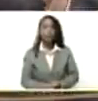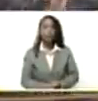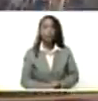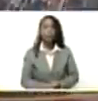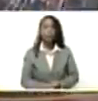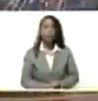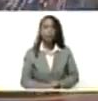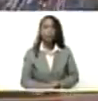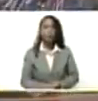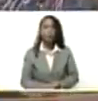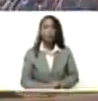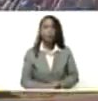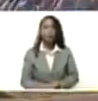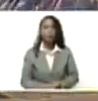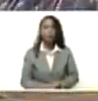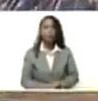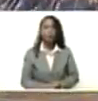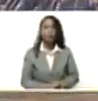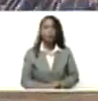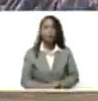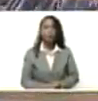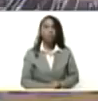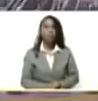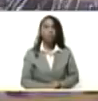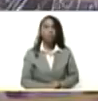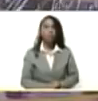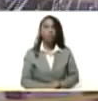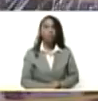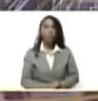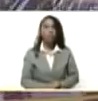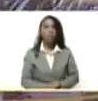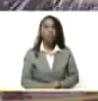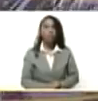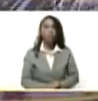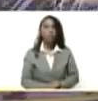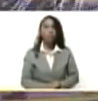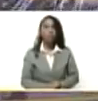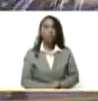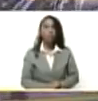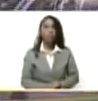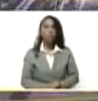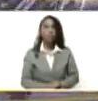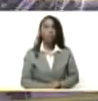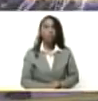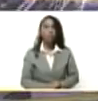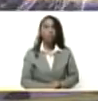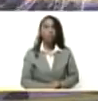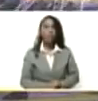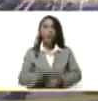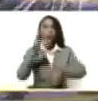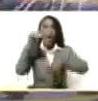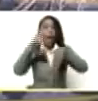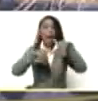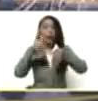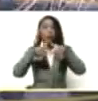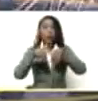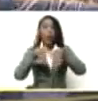del 4.9 por ciento e indicadores económicos concretos